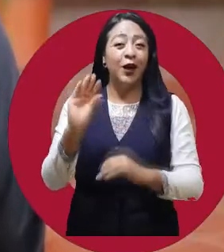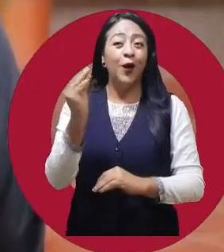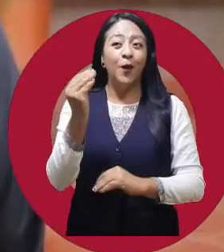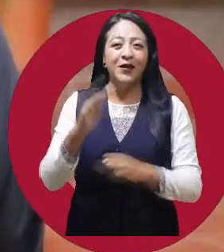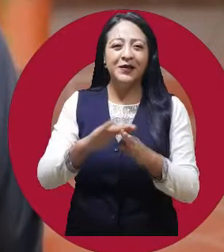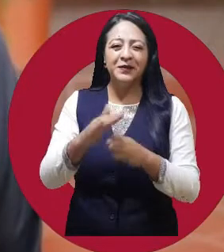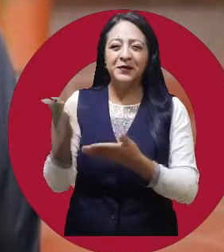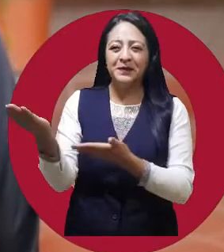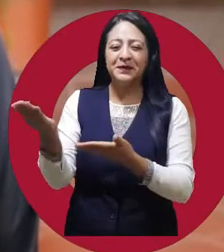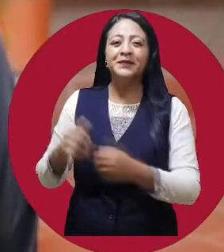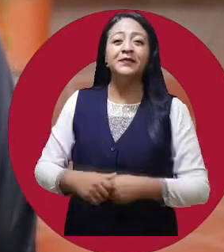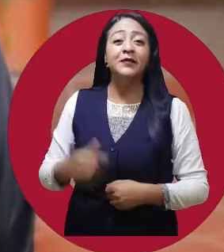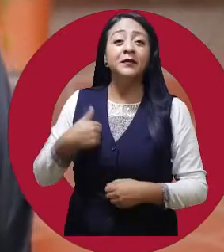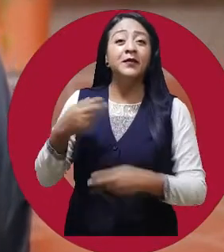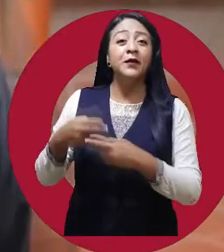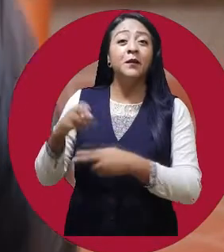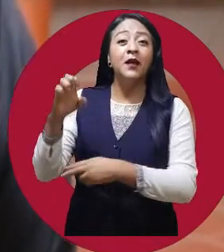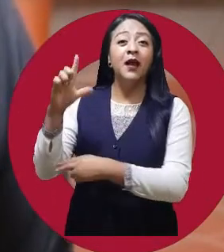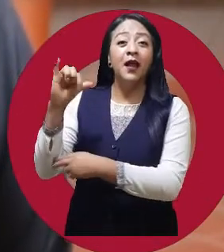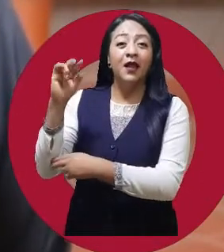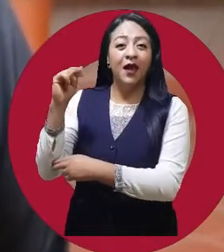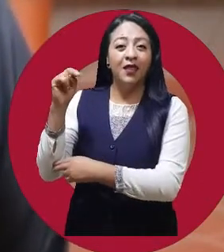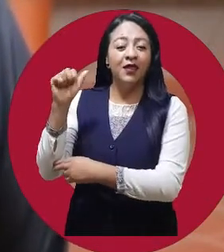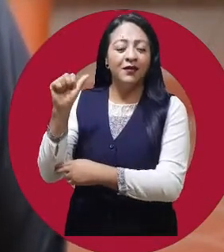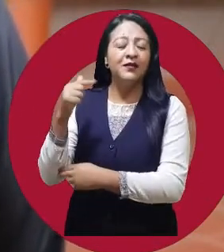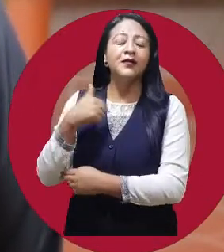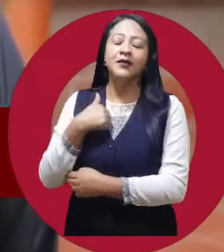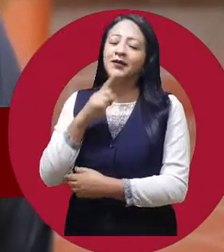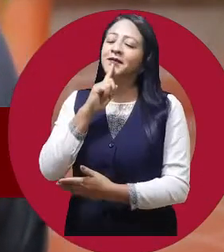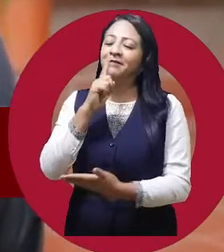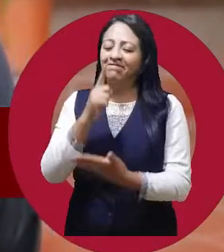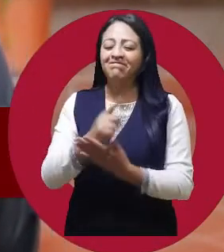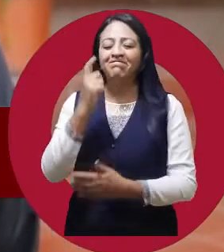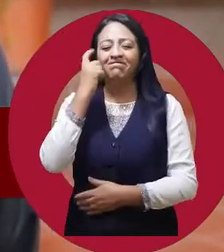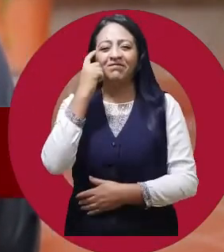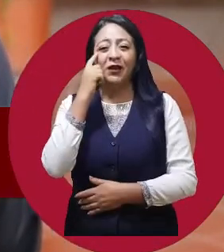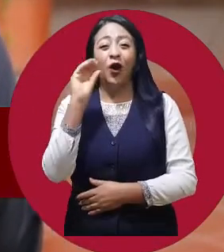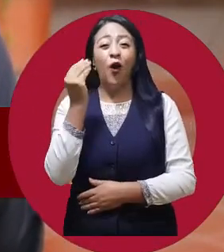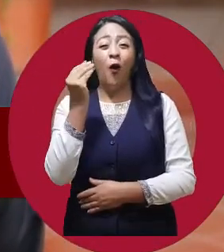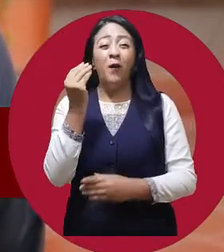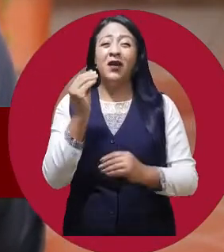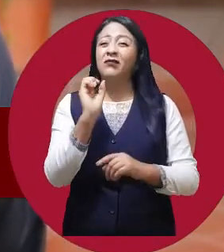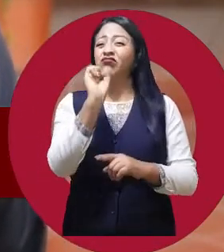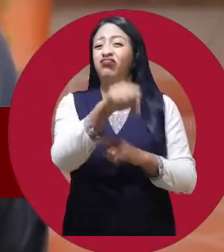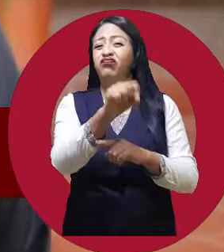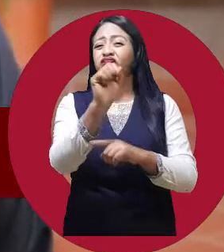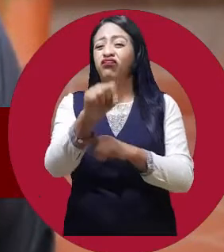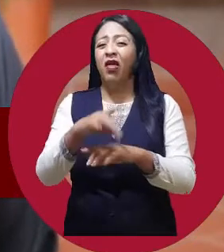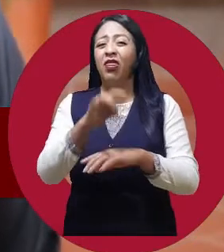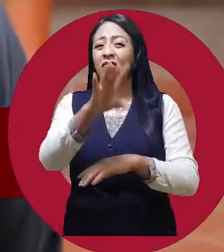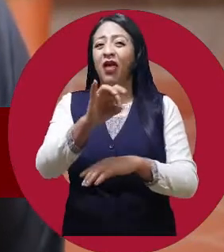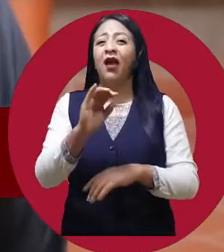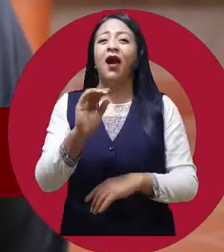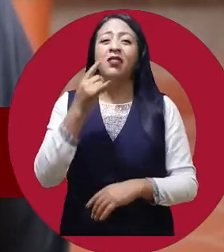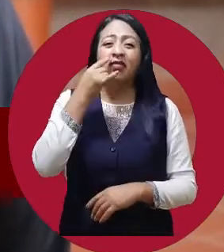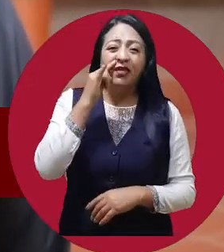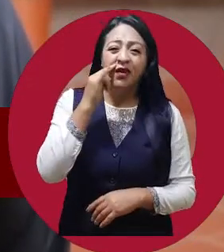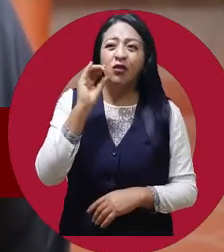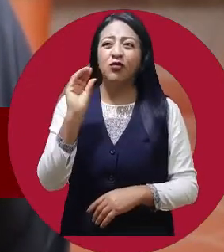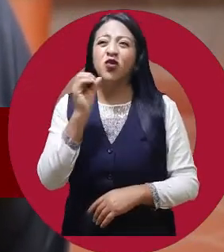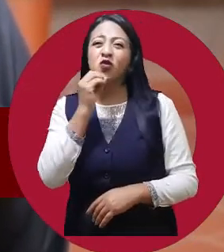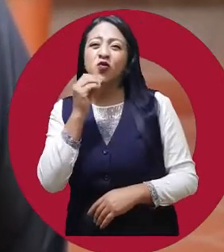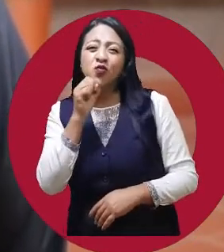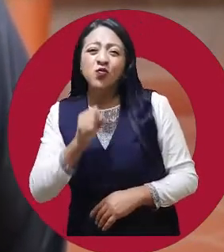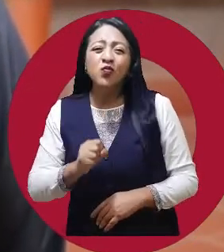Jóvenes invitados. Mi nombre es Eliana Benalcázar. Siempre los jóvenes han sido descuidados, han sido tanto como los adultos mayores, los niños, y que haya